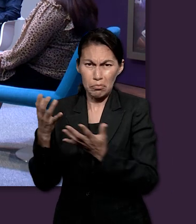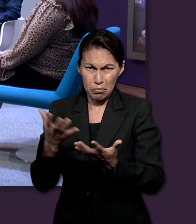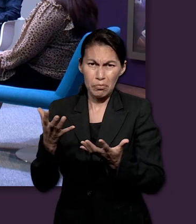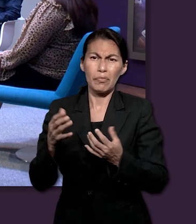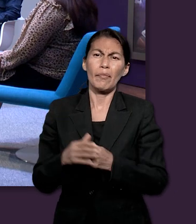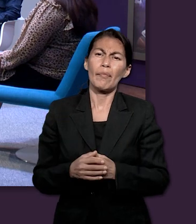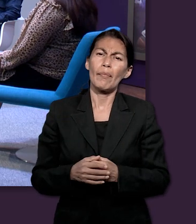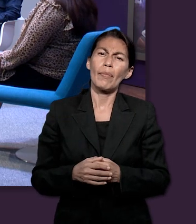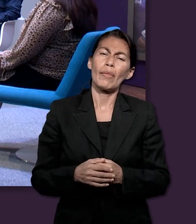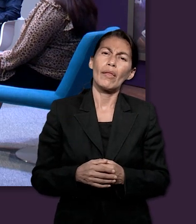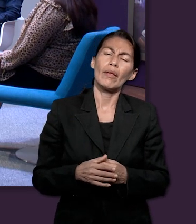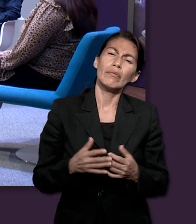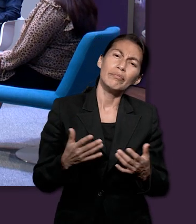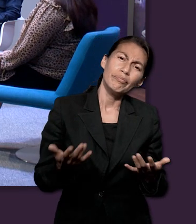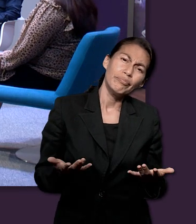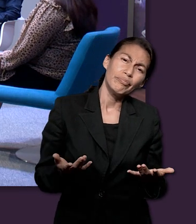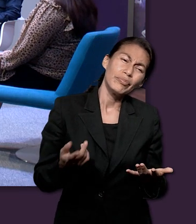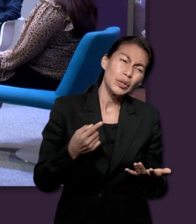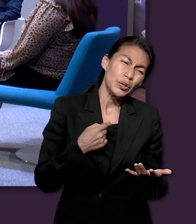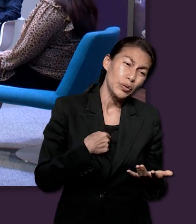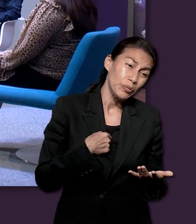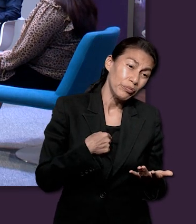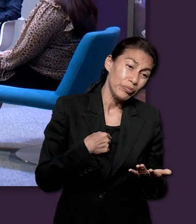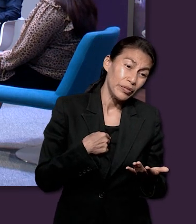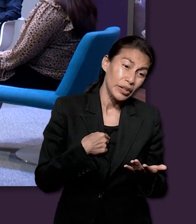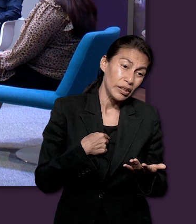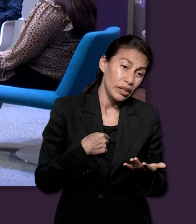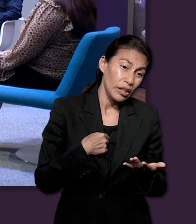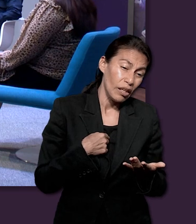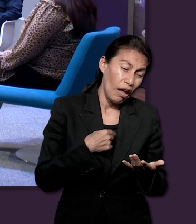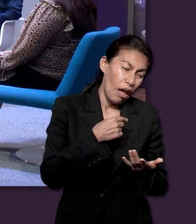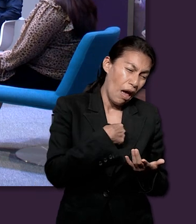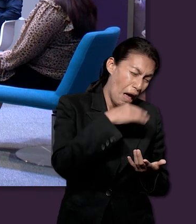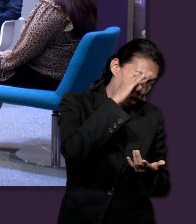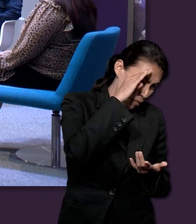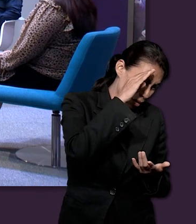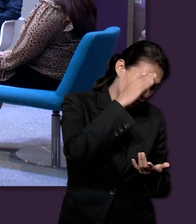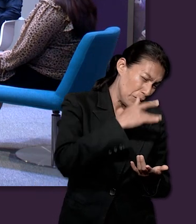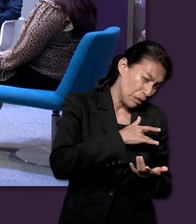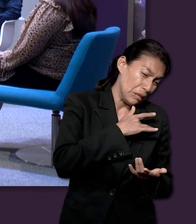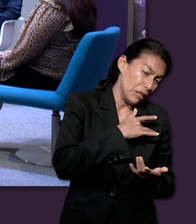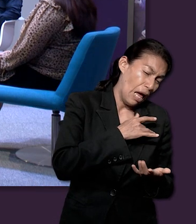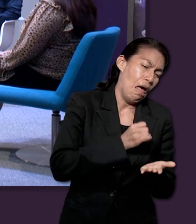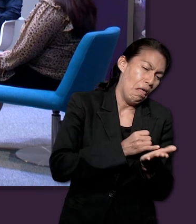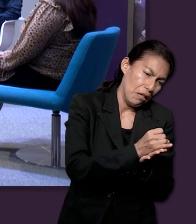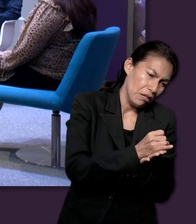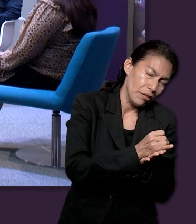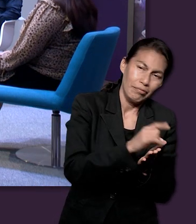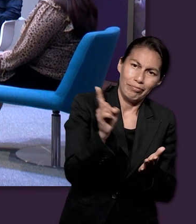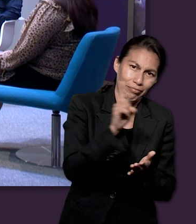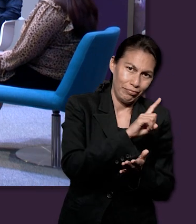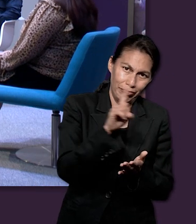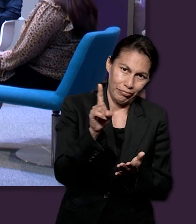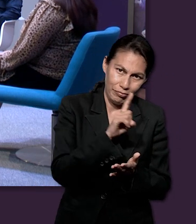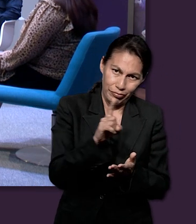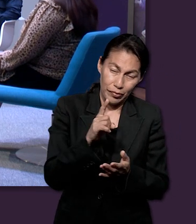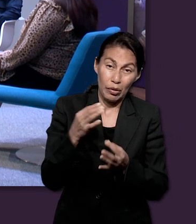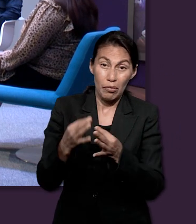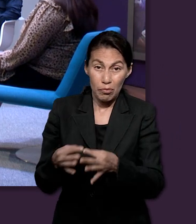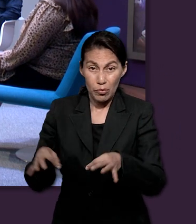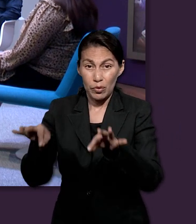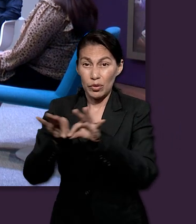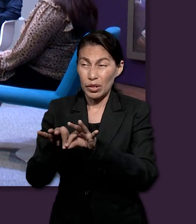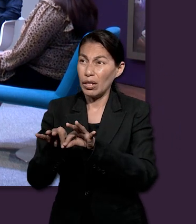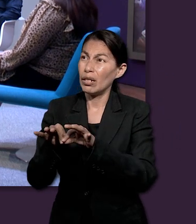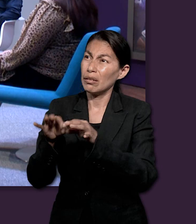decisión propia, ¿no? Y también no hacer decisiones consultando solo nuestros sentimientos, la perseverancia, y